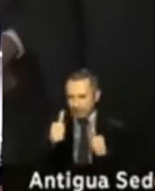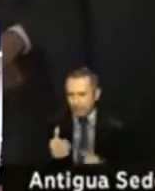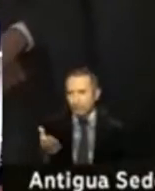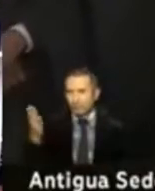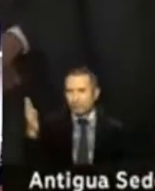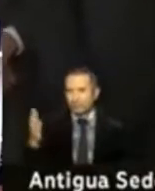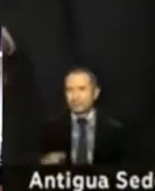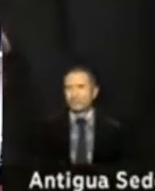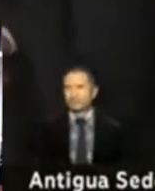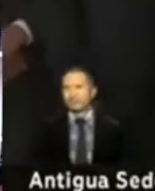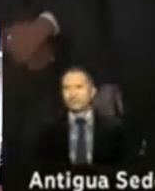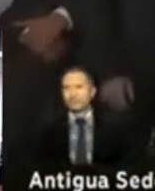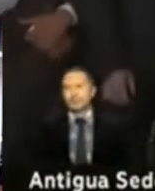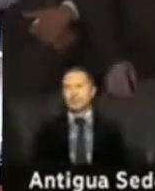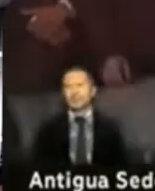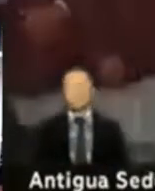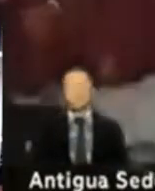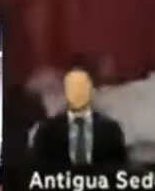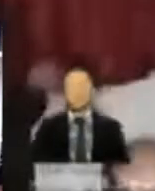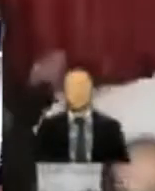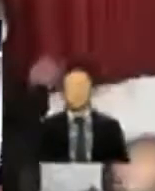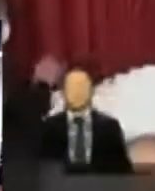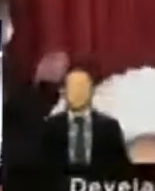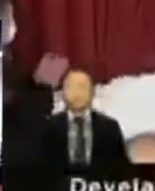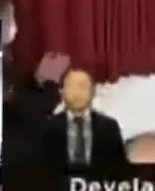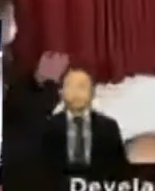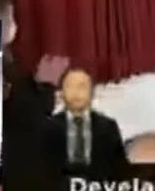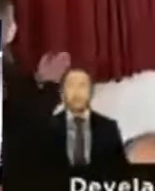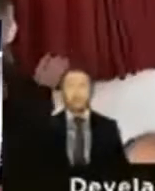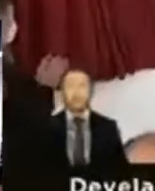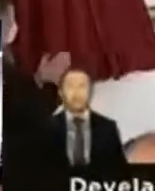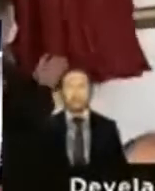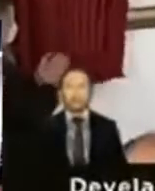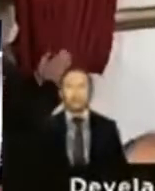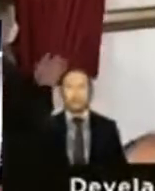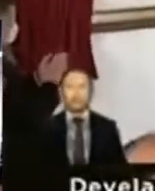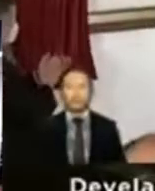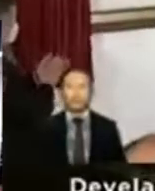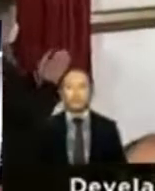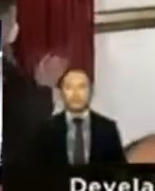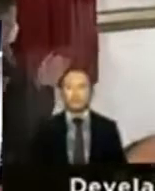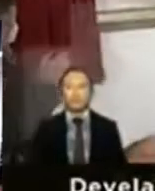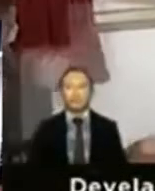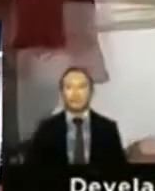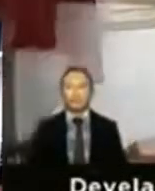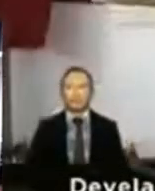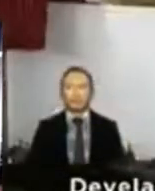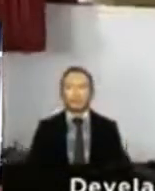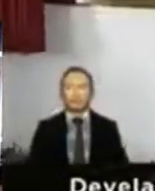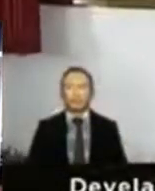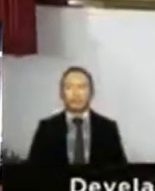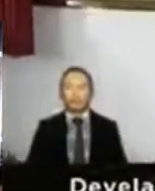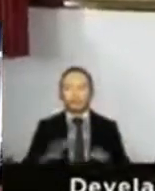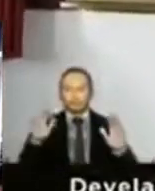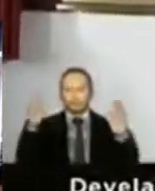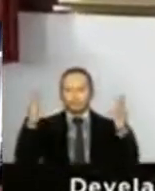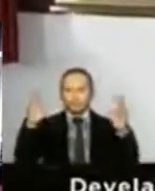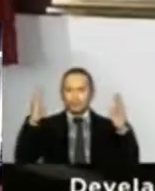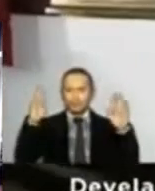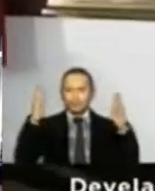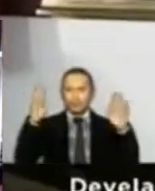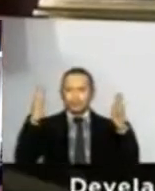tú revisas todos esos discursos, pues estaban llenos de falacias, estaban llenos de contradicciones, eran argumentaciones bien